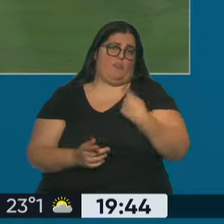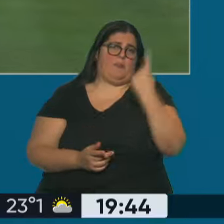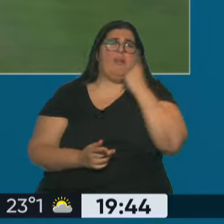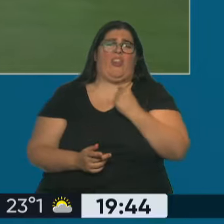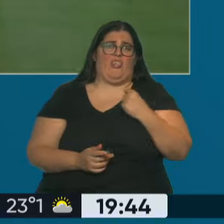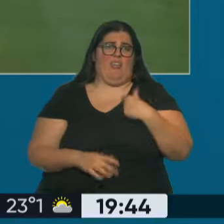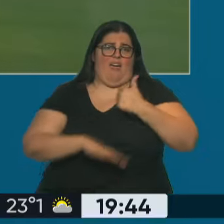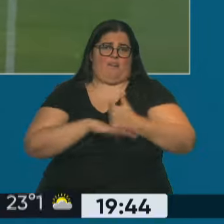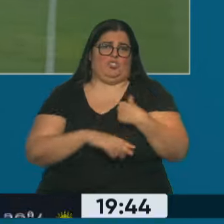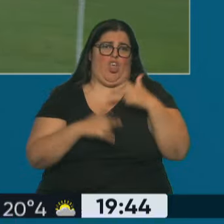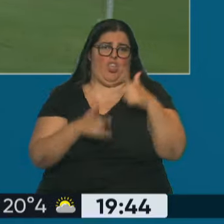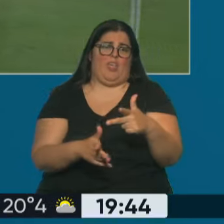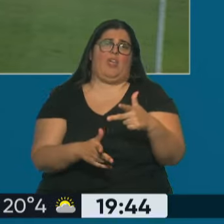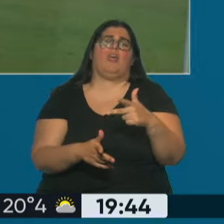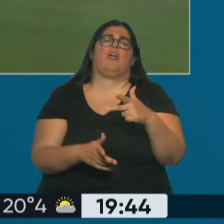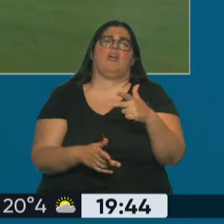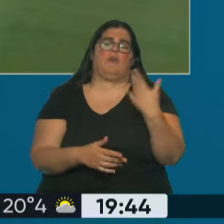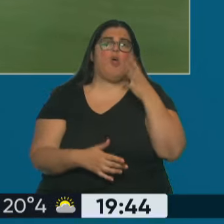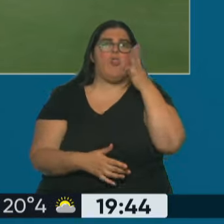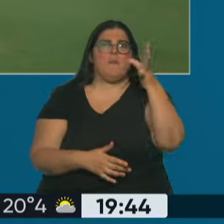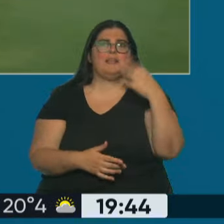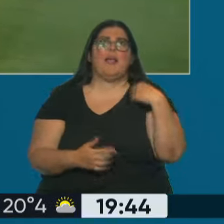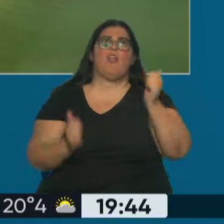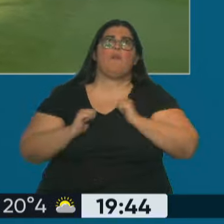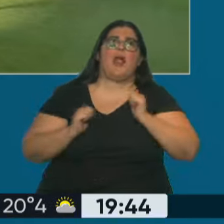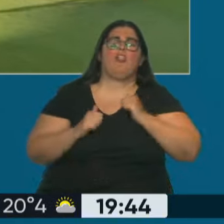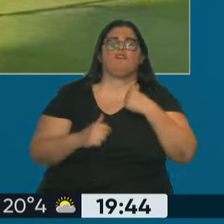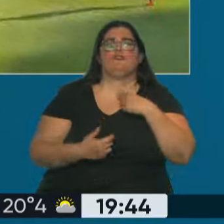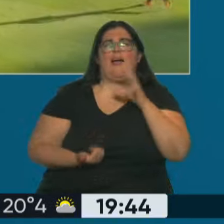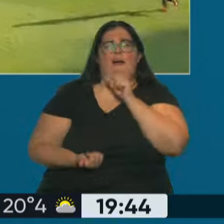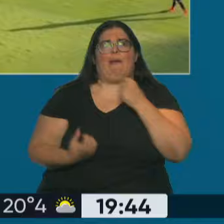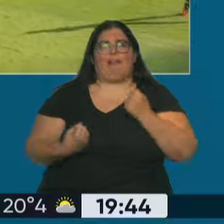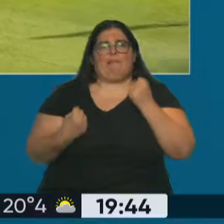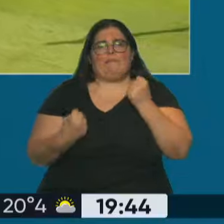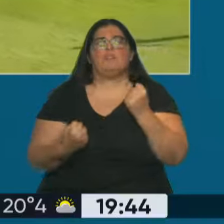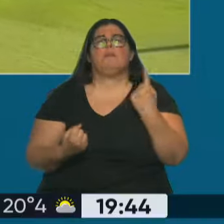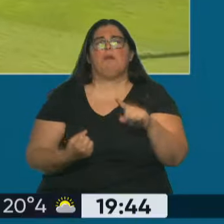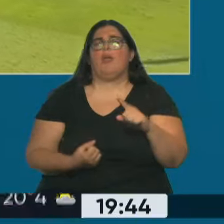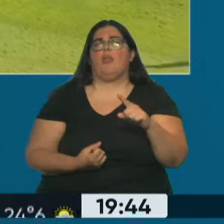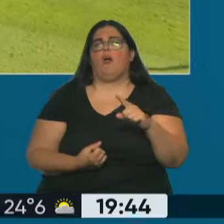ponga la bala alta y yo me ponga la piedra de la mochila. Pero